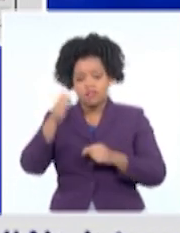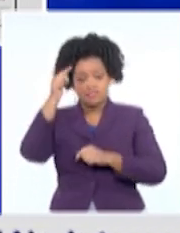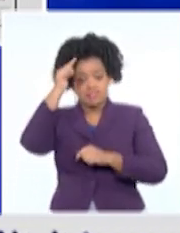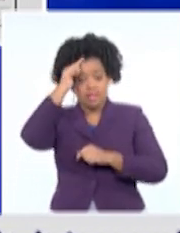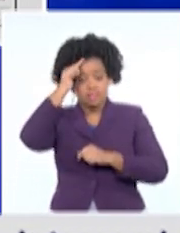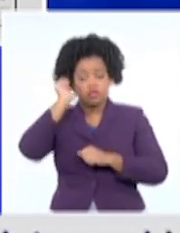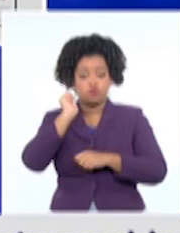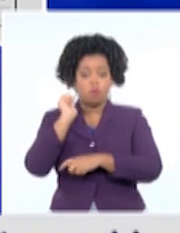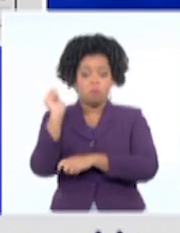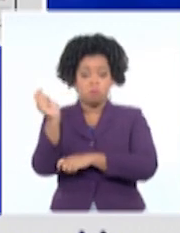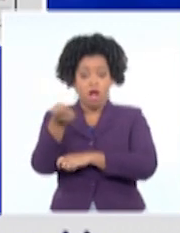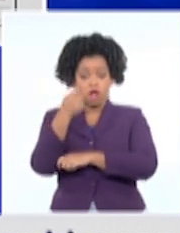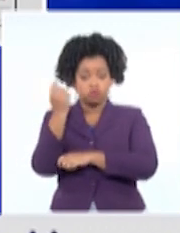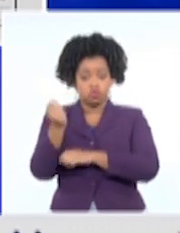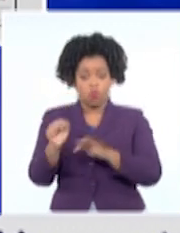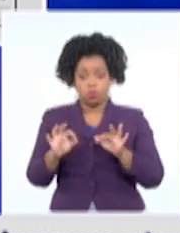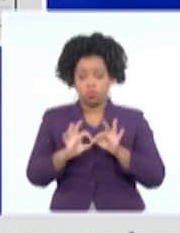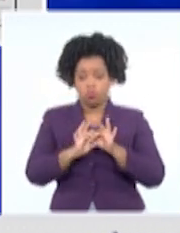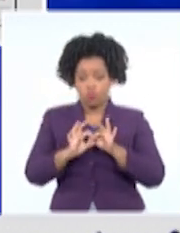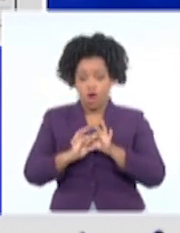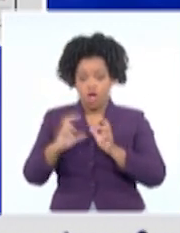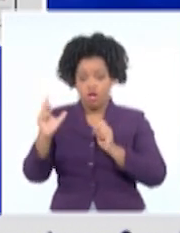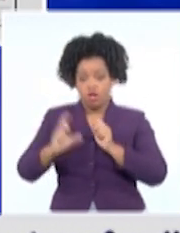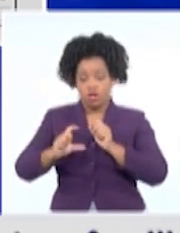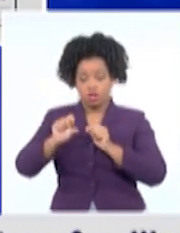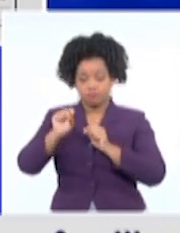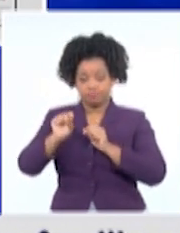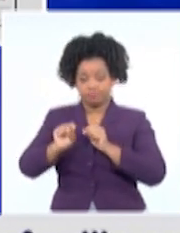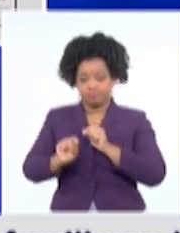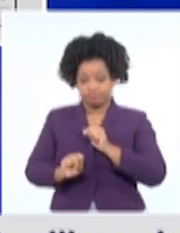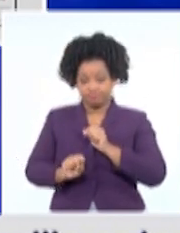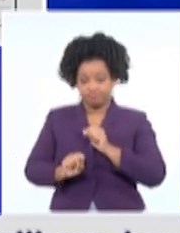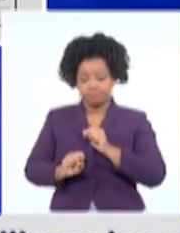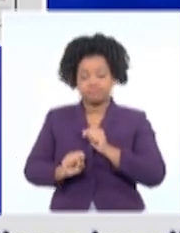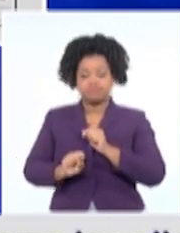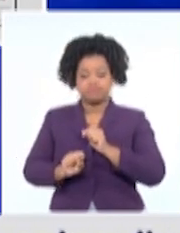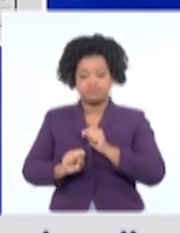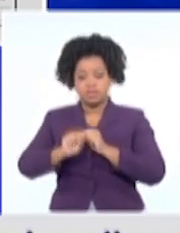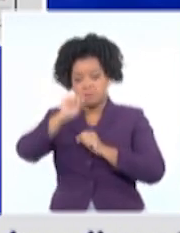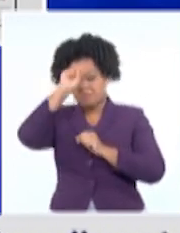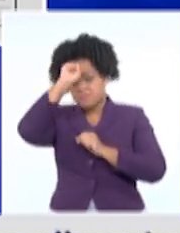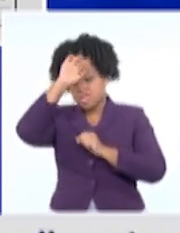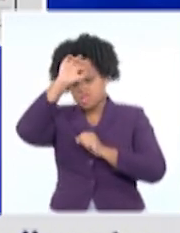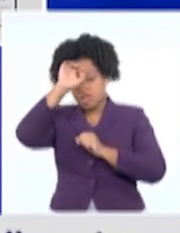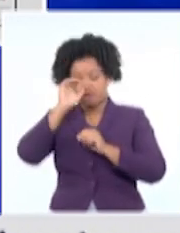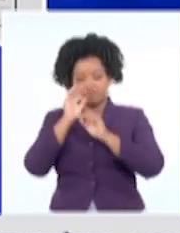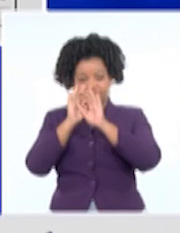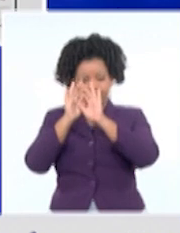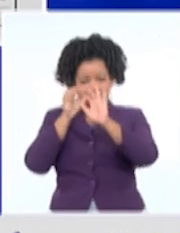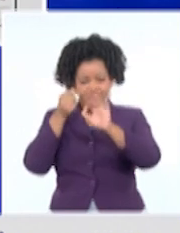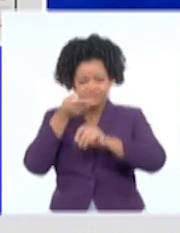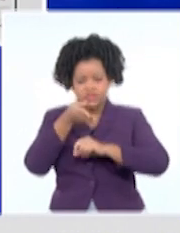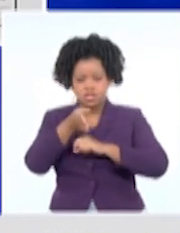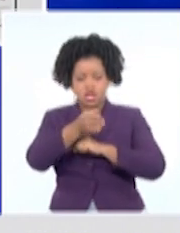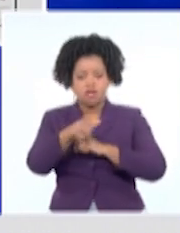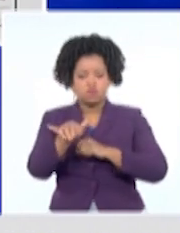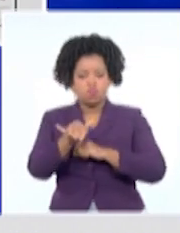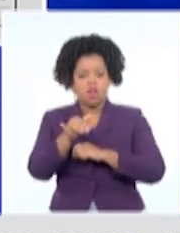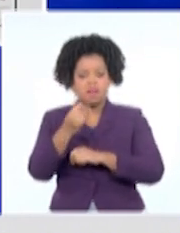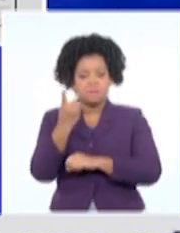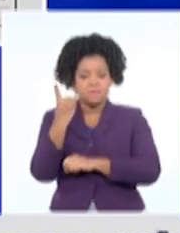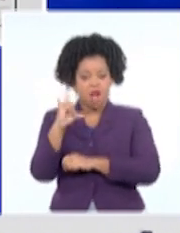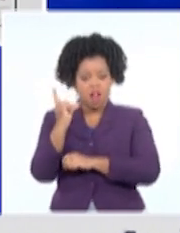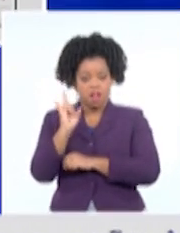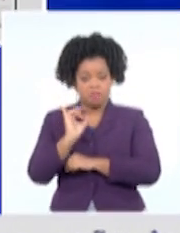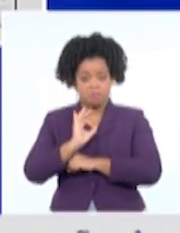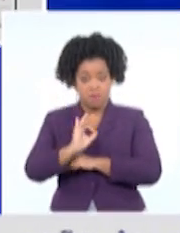Mantua, Guanes, Consolación del Sur, Minas de Matrahambre, Viñales y La Palma. Esos son, en